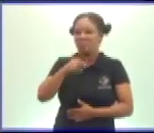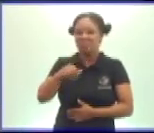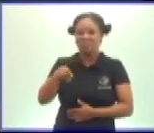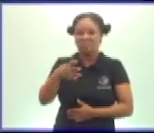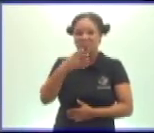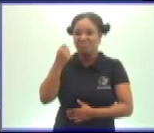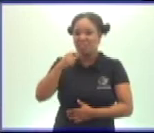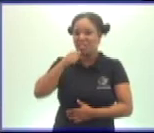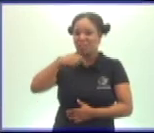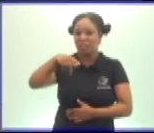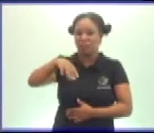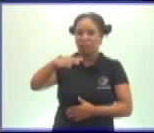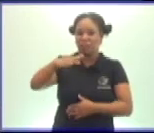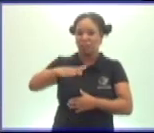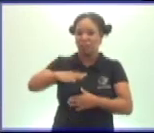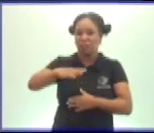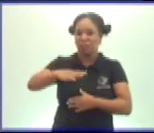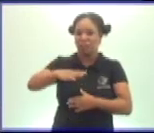de carbono.